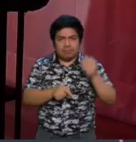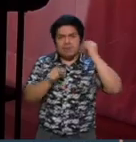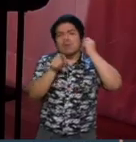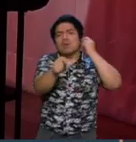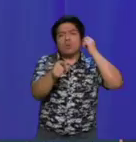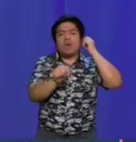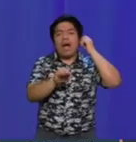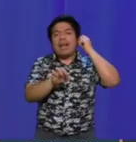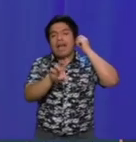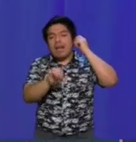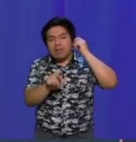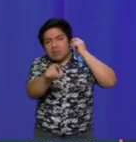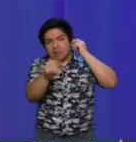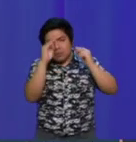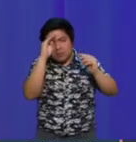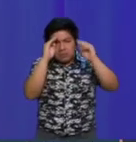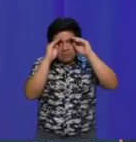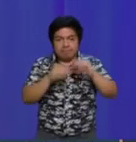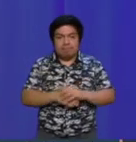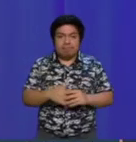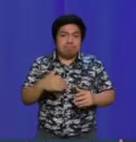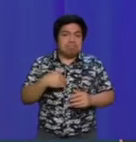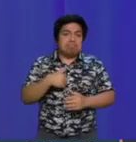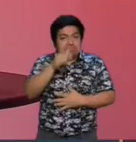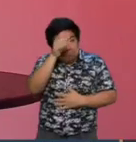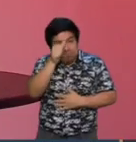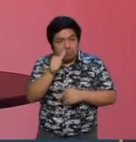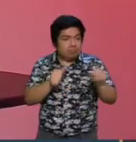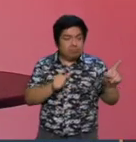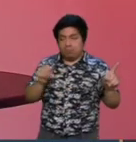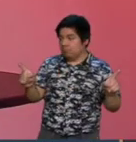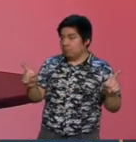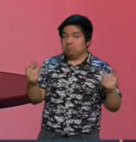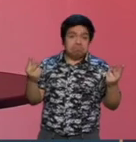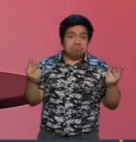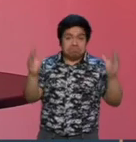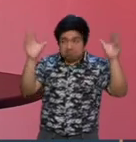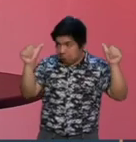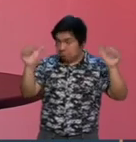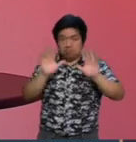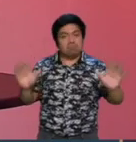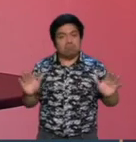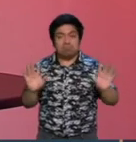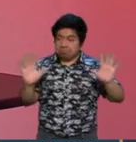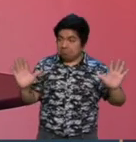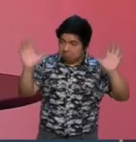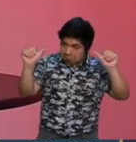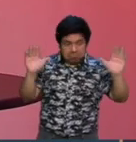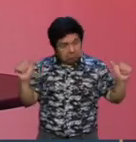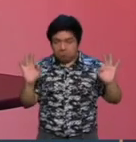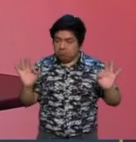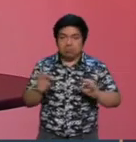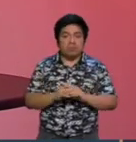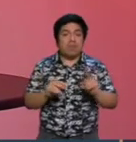tu percepción sobre la ciudad? Pues mira, yo no puedo estar más de acuerdo con ambas posturas. Okay. Me parece que las